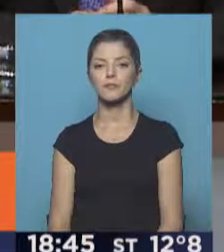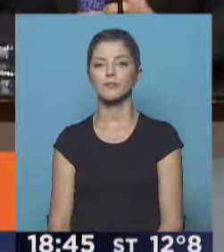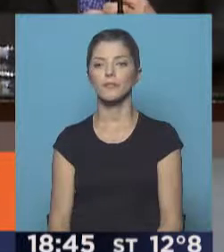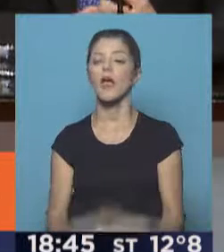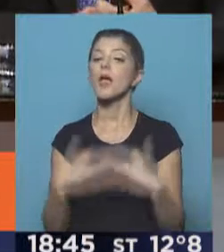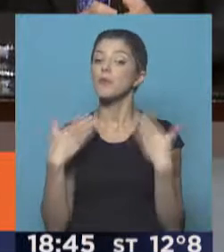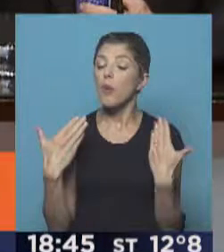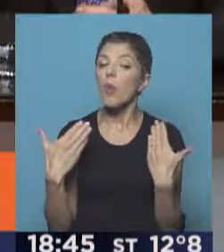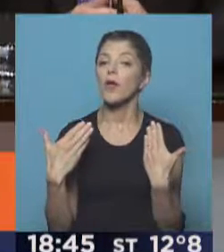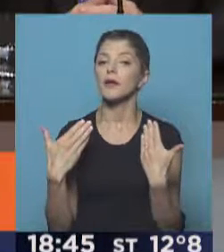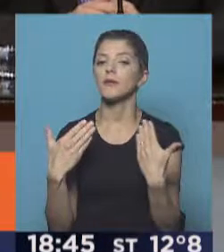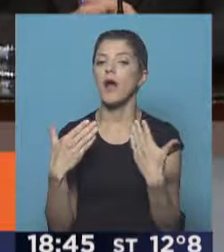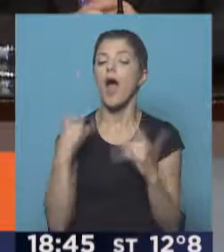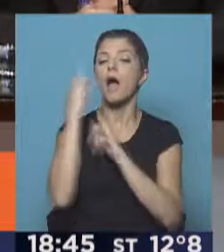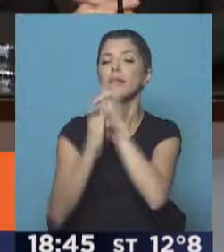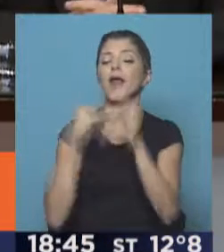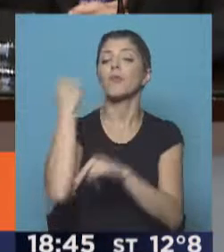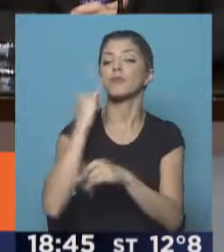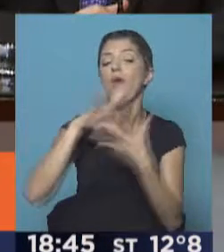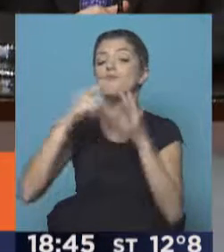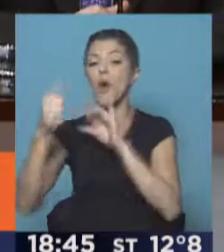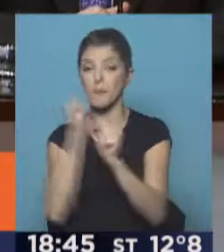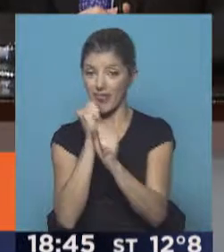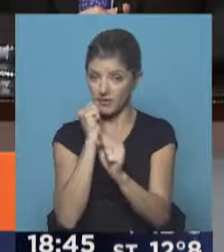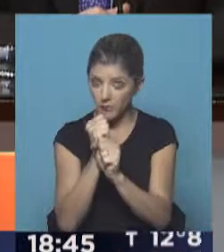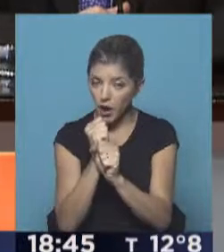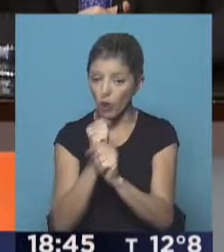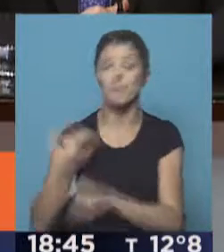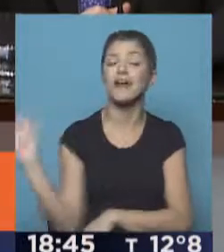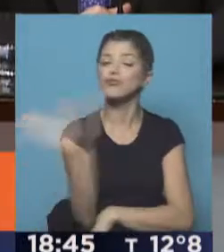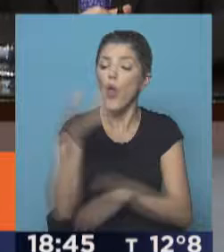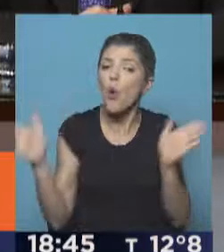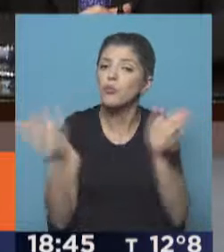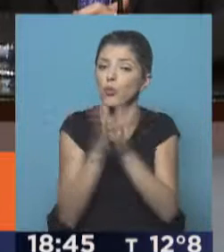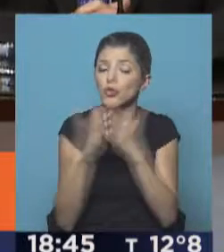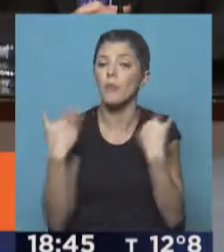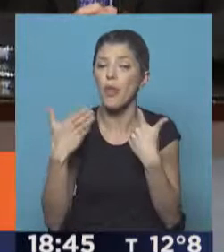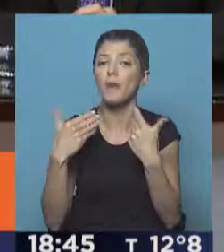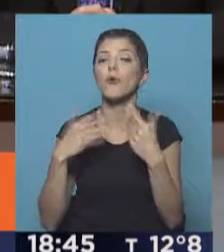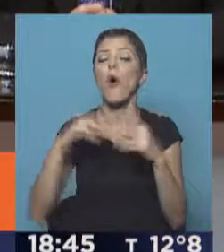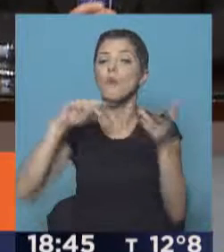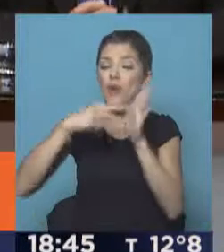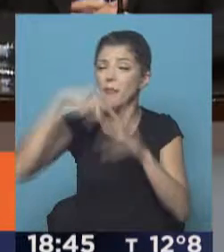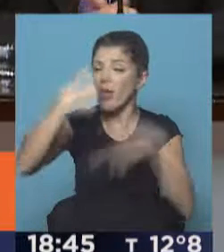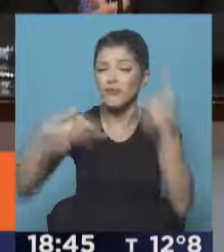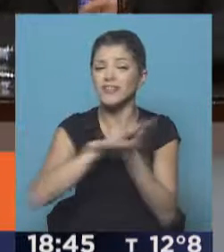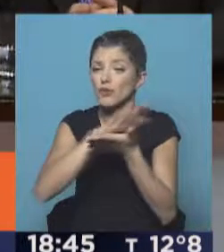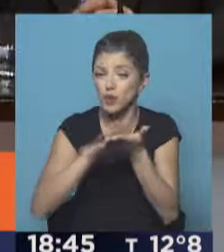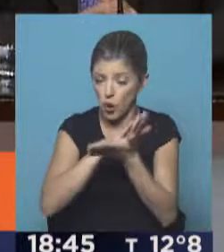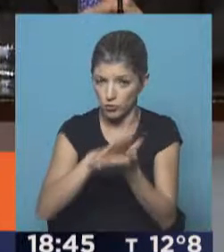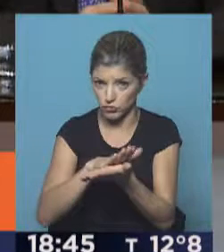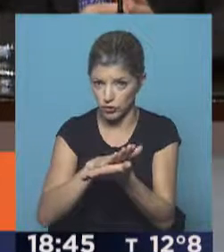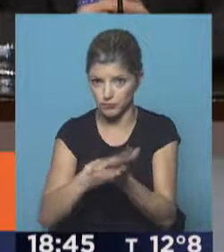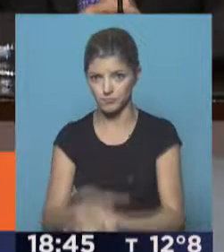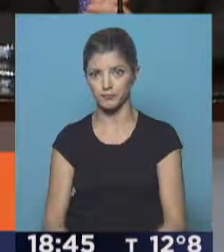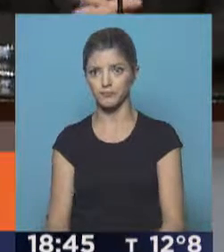plantear caminos de trabajo para que juntos podamos ir resolviendo los enormes desafíos que tenemos los argentinos por